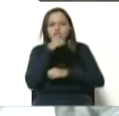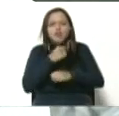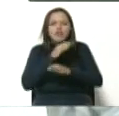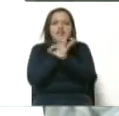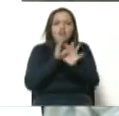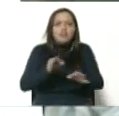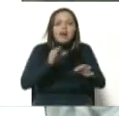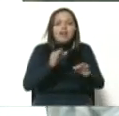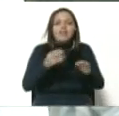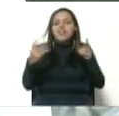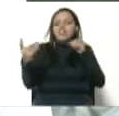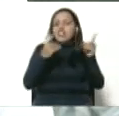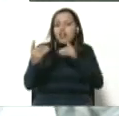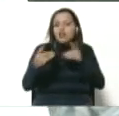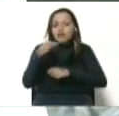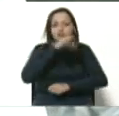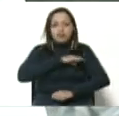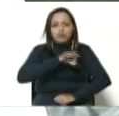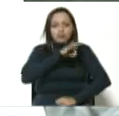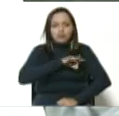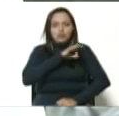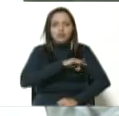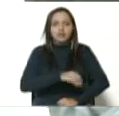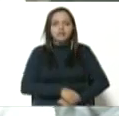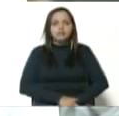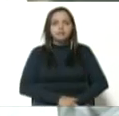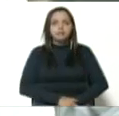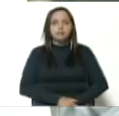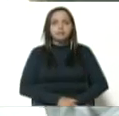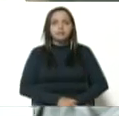el diálogo social.